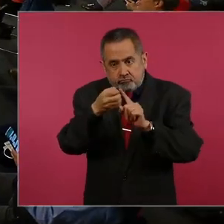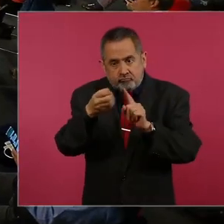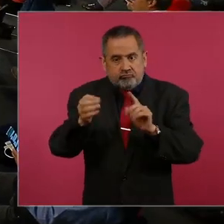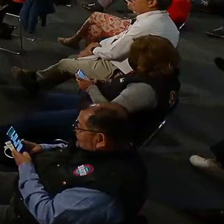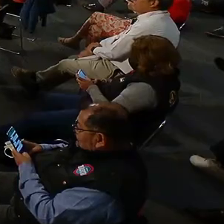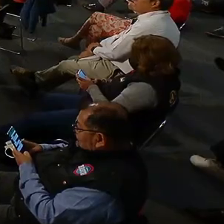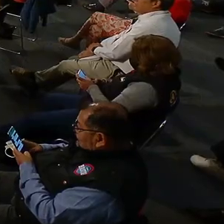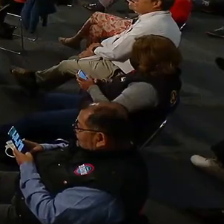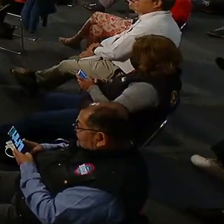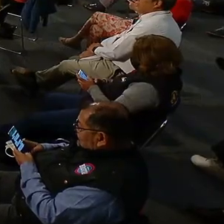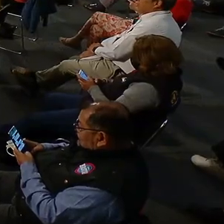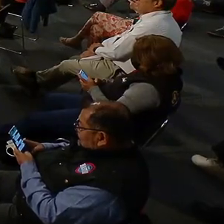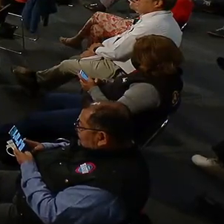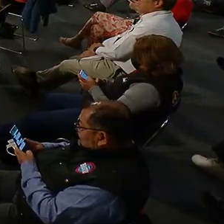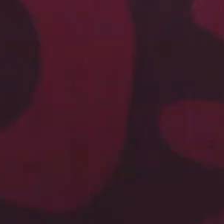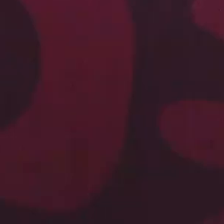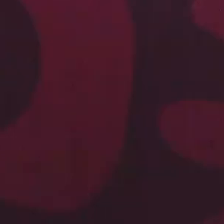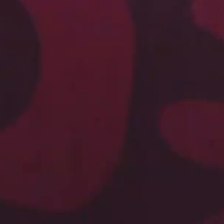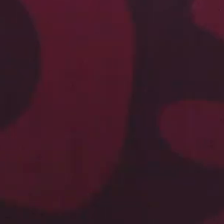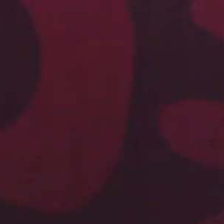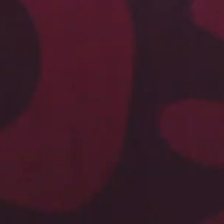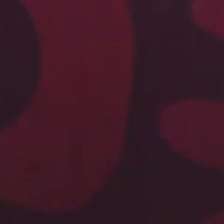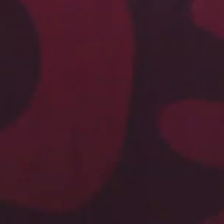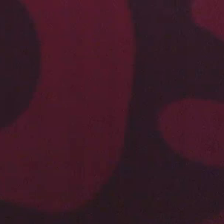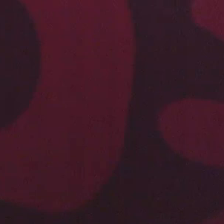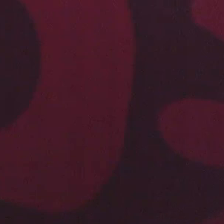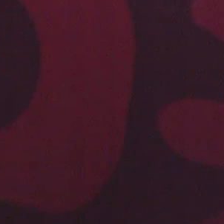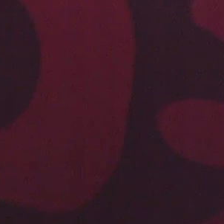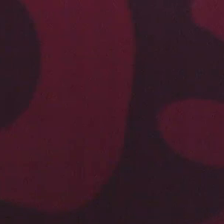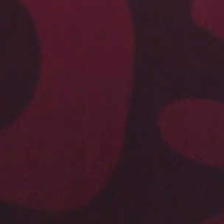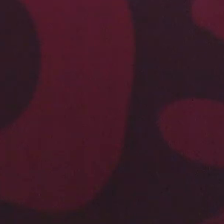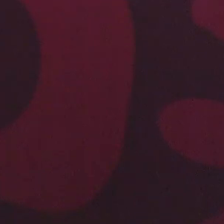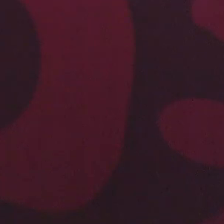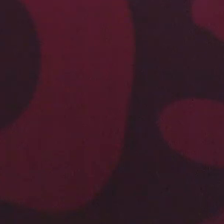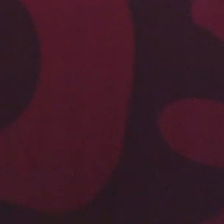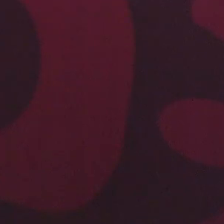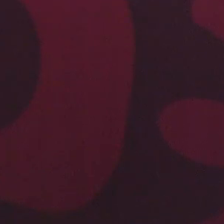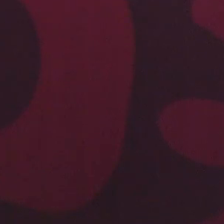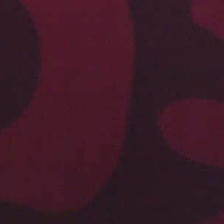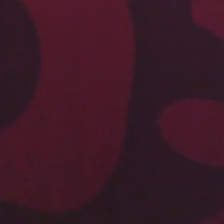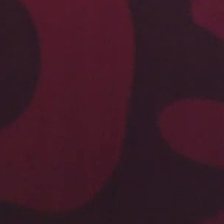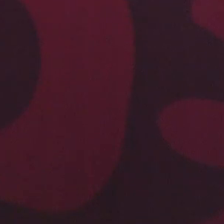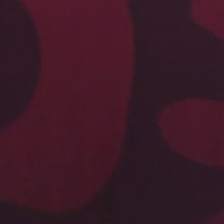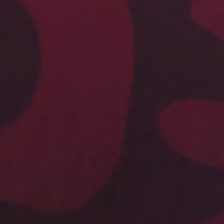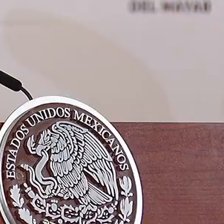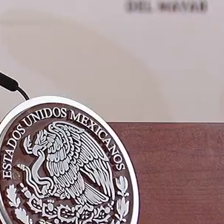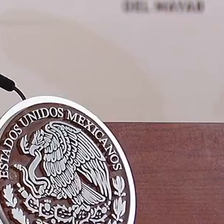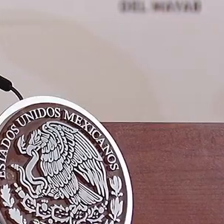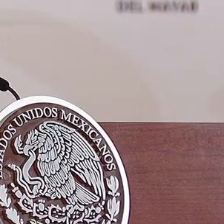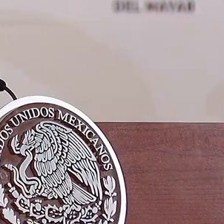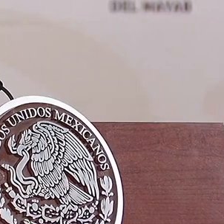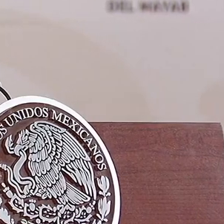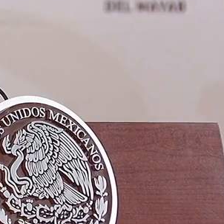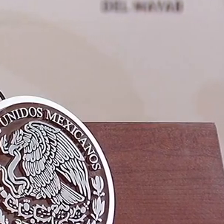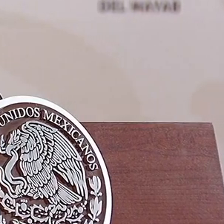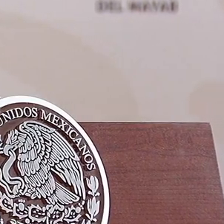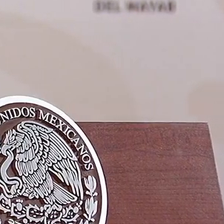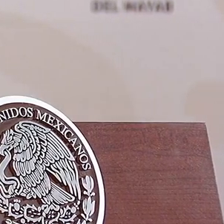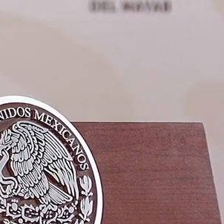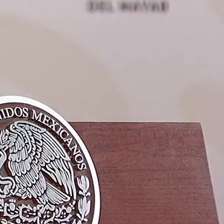digo, la mayoría de la gente, no todos los mexicanos, pero sí muchos ven la conferencia.